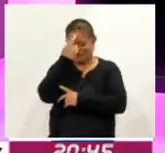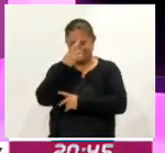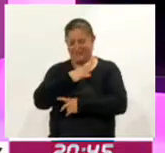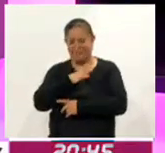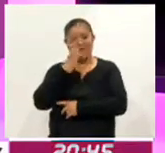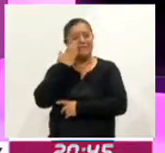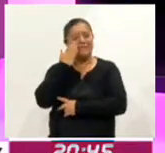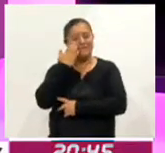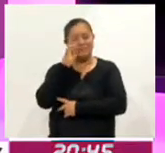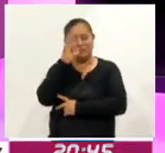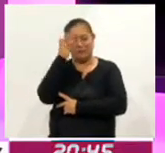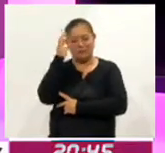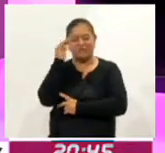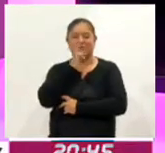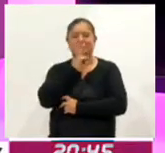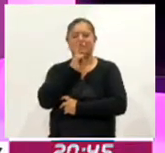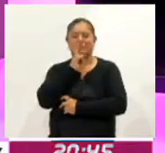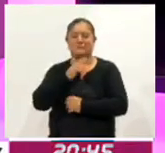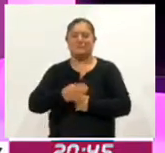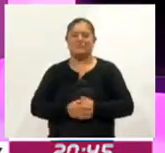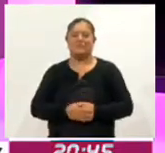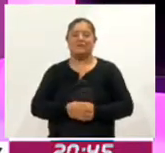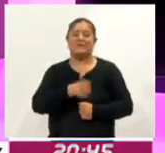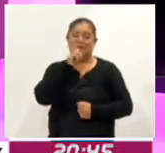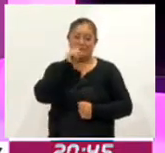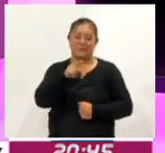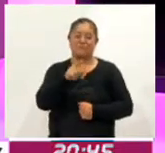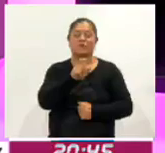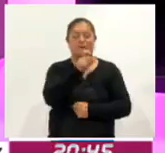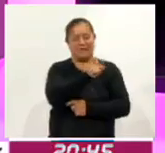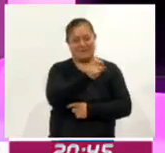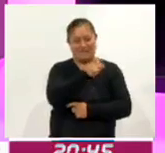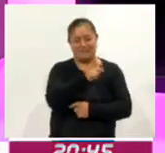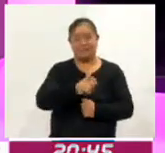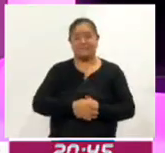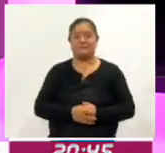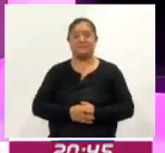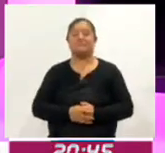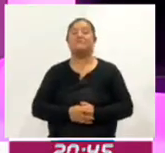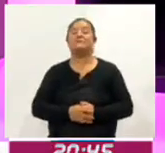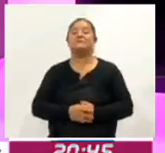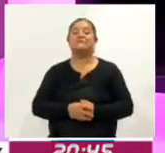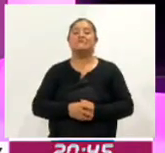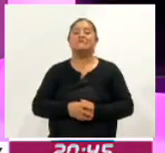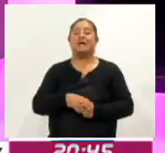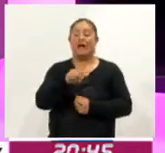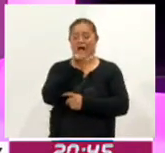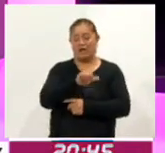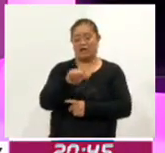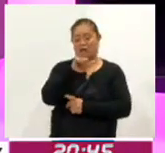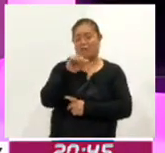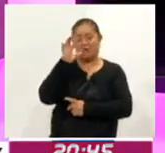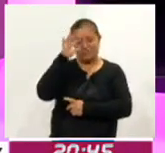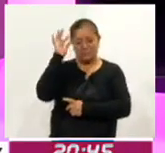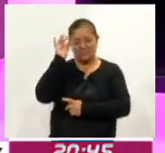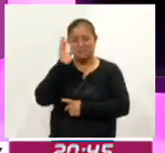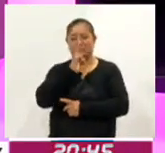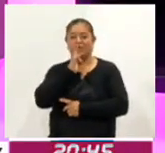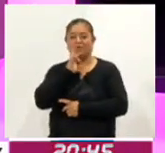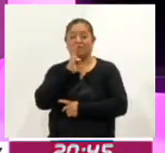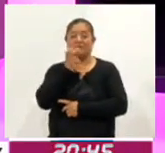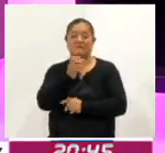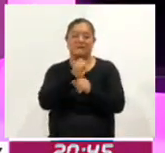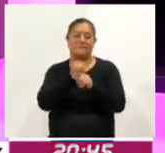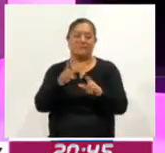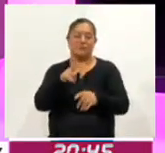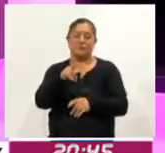en Facebook como Corazit Noticias, al igual que en la red X. Estamos como arroba Corazit Noticias. Y toda esta información usted